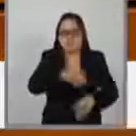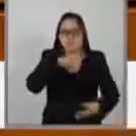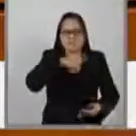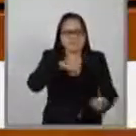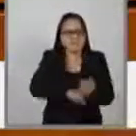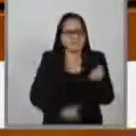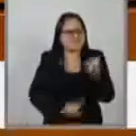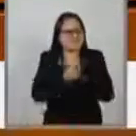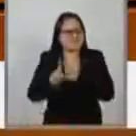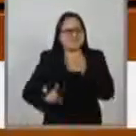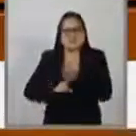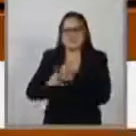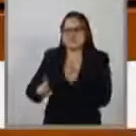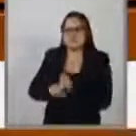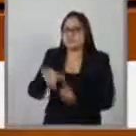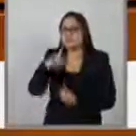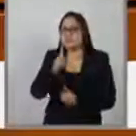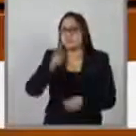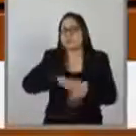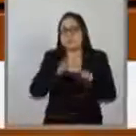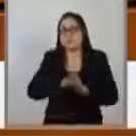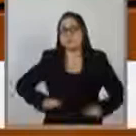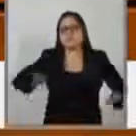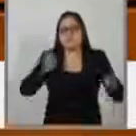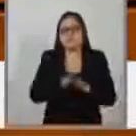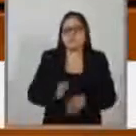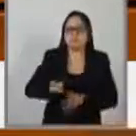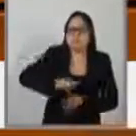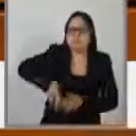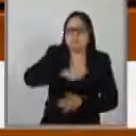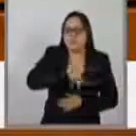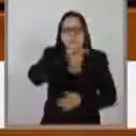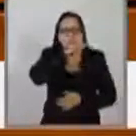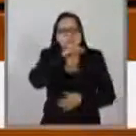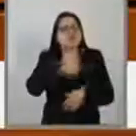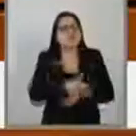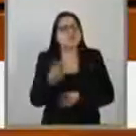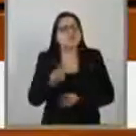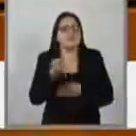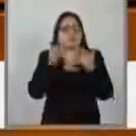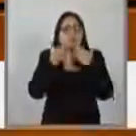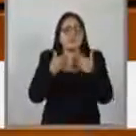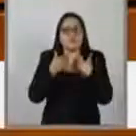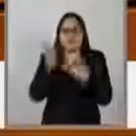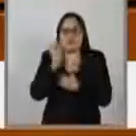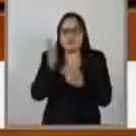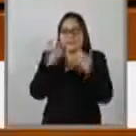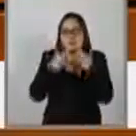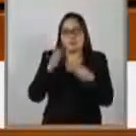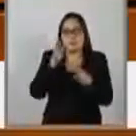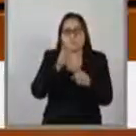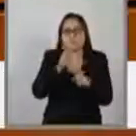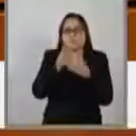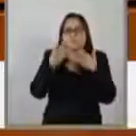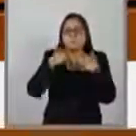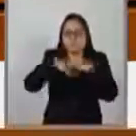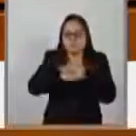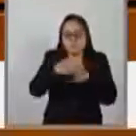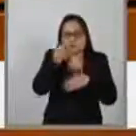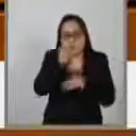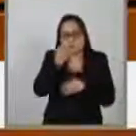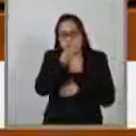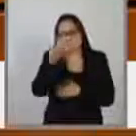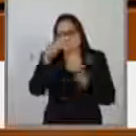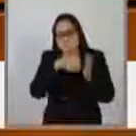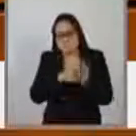afectadas, pero principalmente nos preocupan que queden fuera del beneficio los 300,000 niños que estas